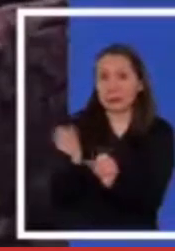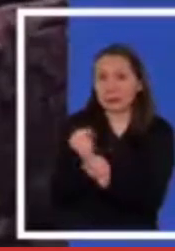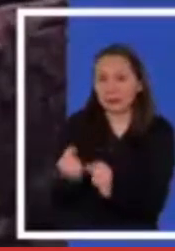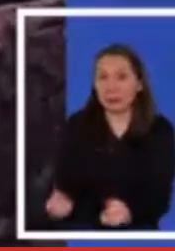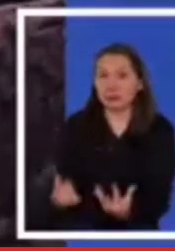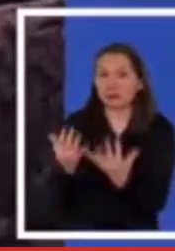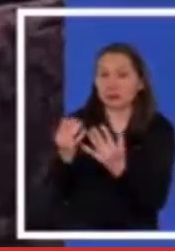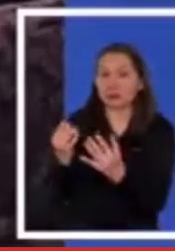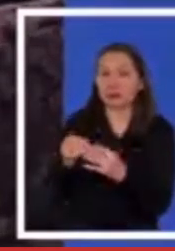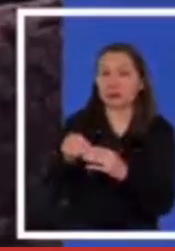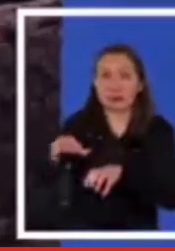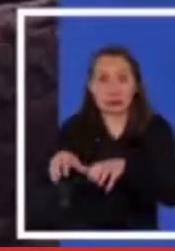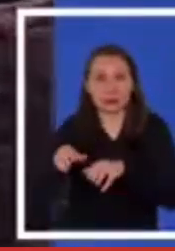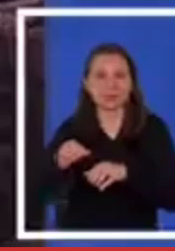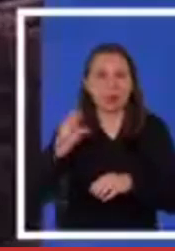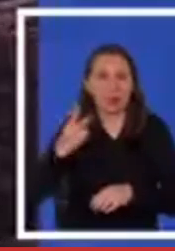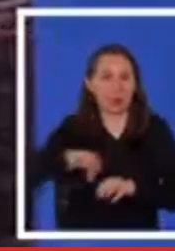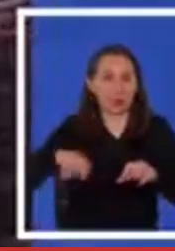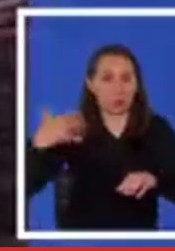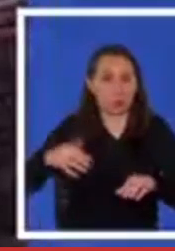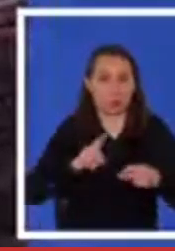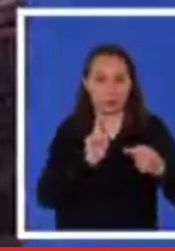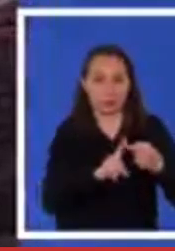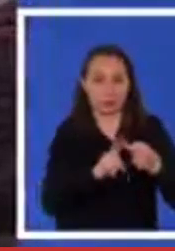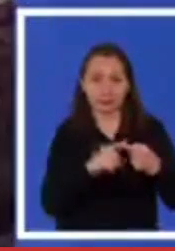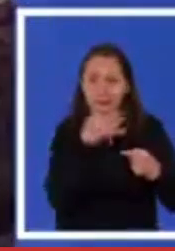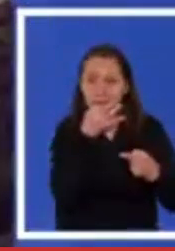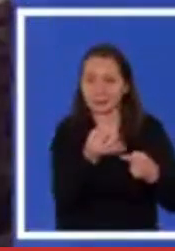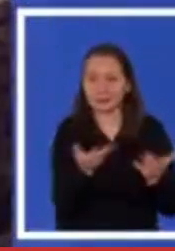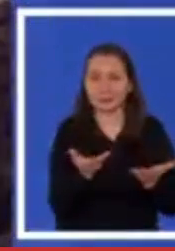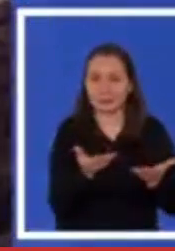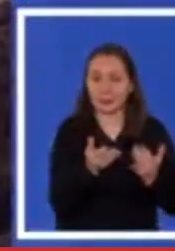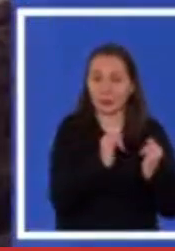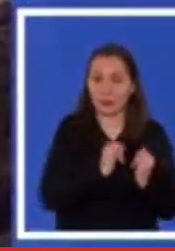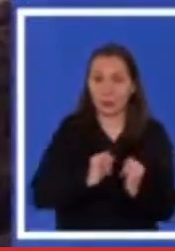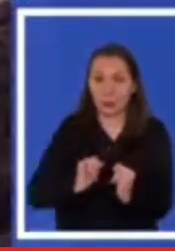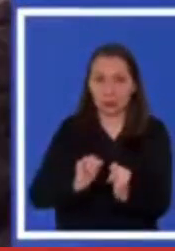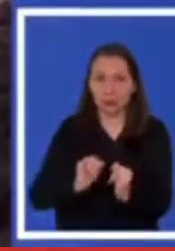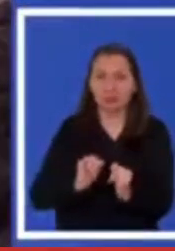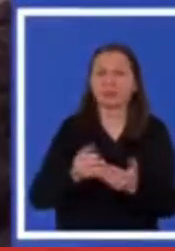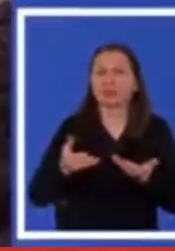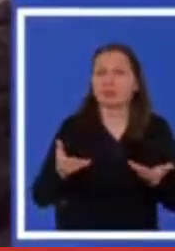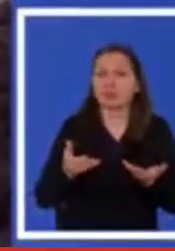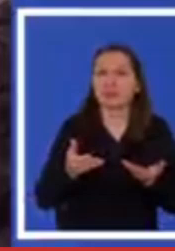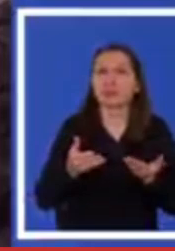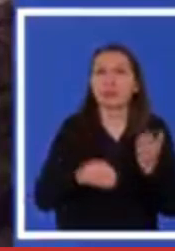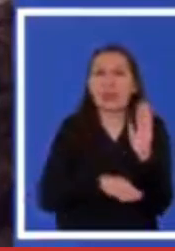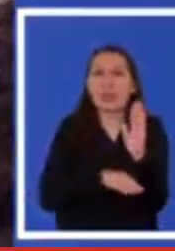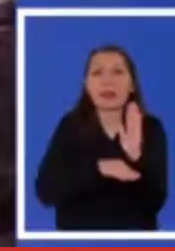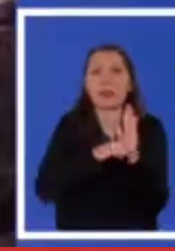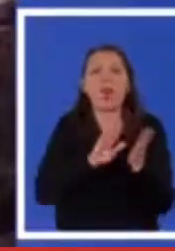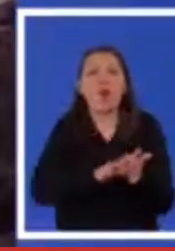requiere de dos cosas importantes uno lo que hemos estado señalando respecto de la información cierto respecto de los grados